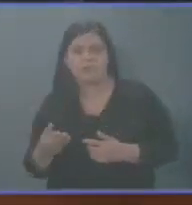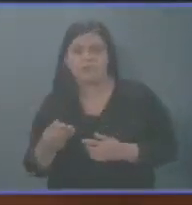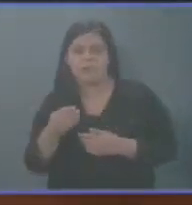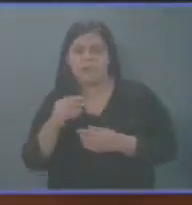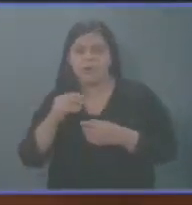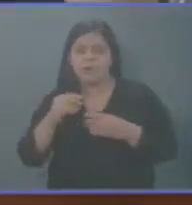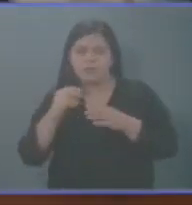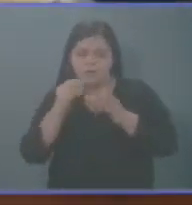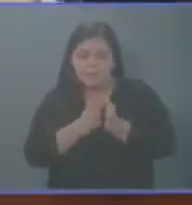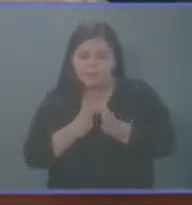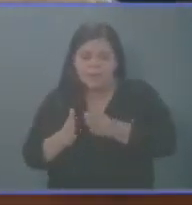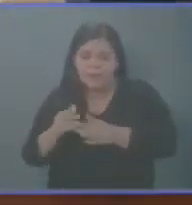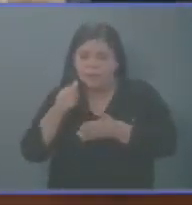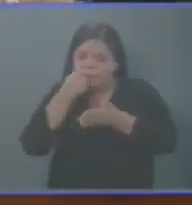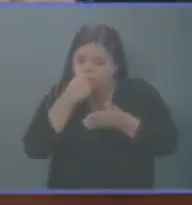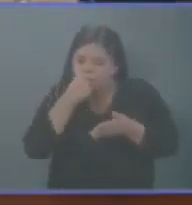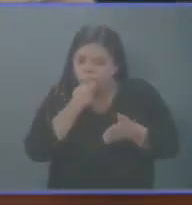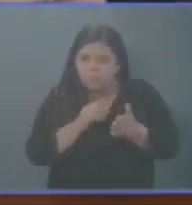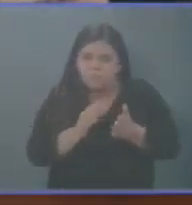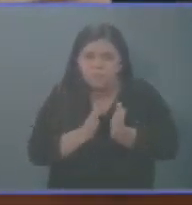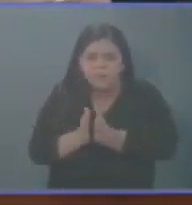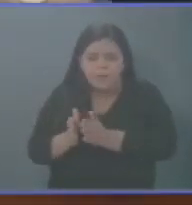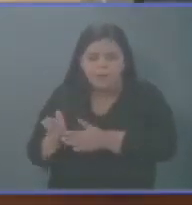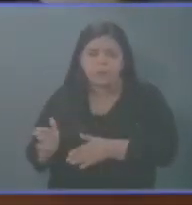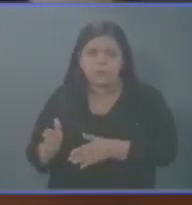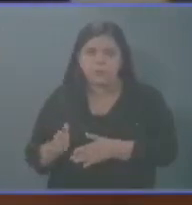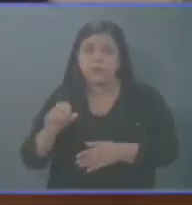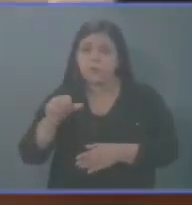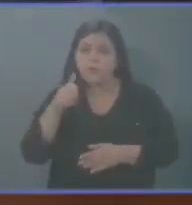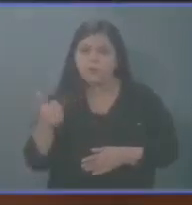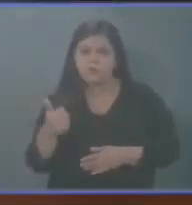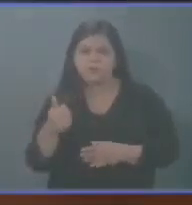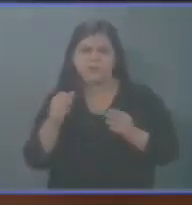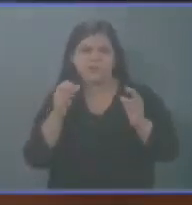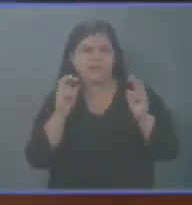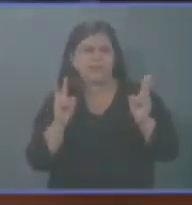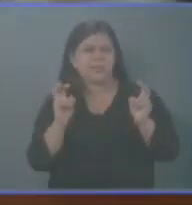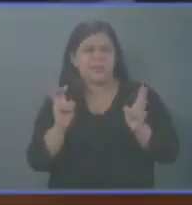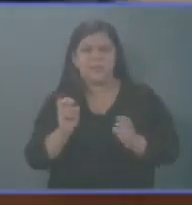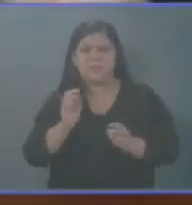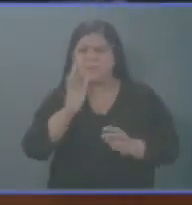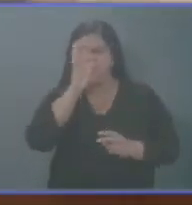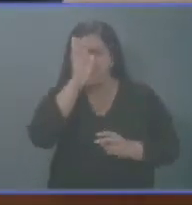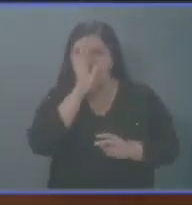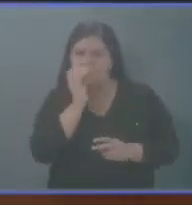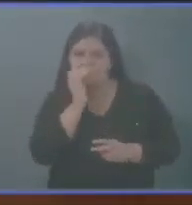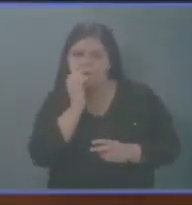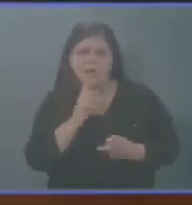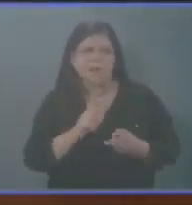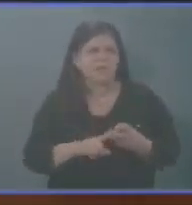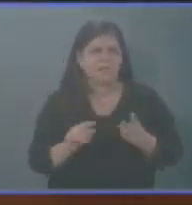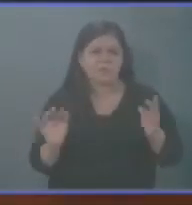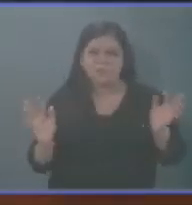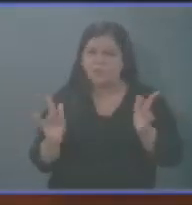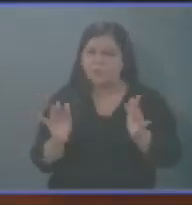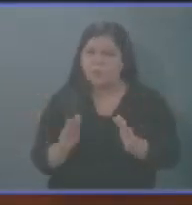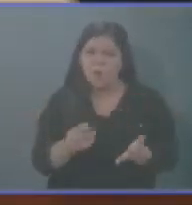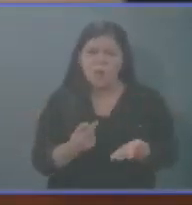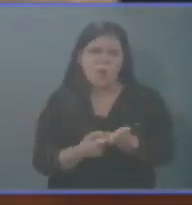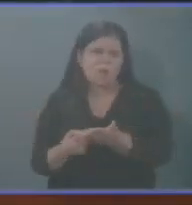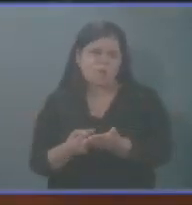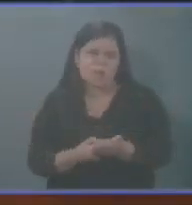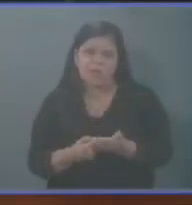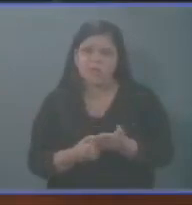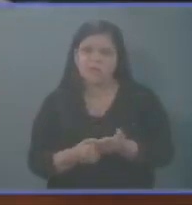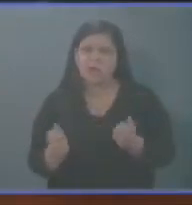preparando droga, etcétera, y otras que tienen que ver con almuerzos, con reuniones, con tertulias,